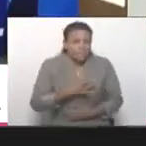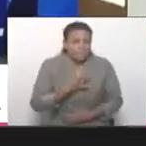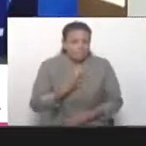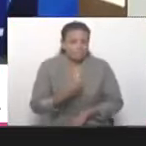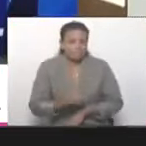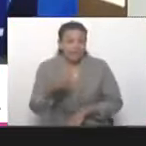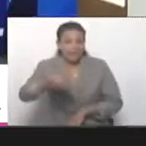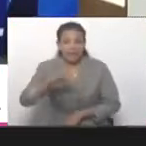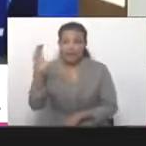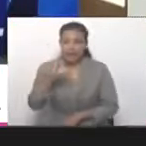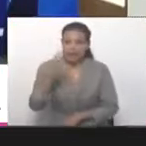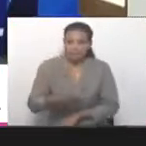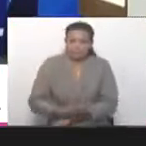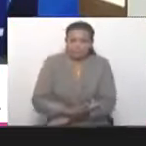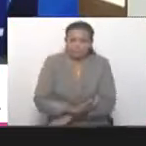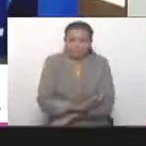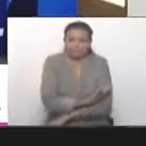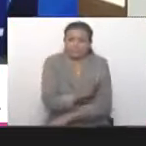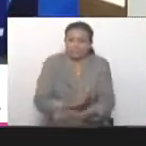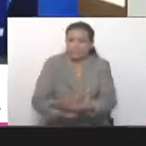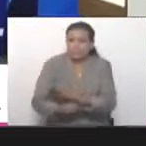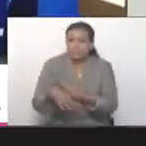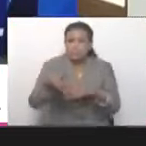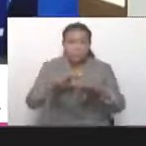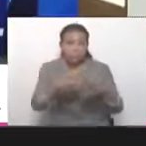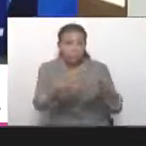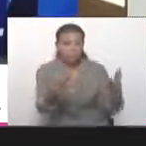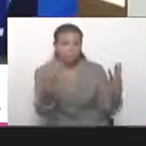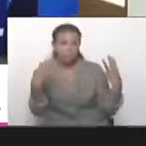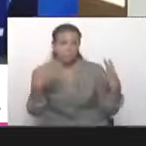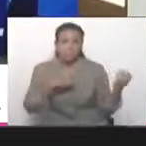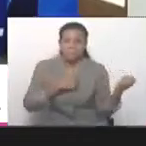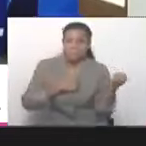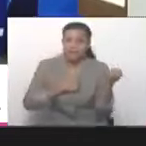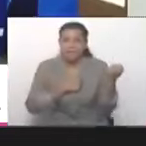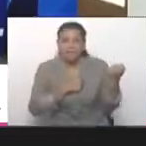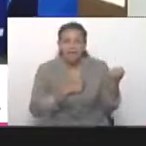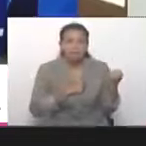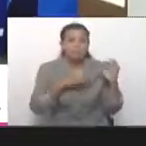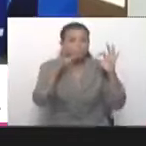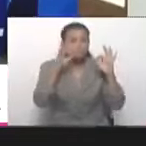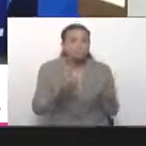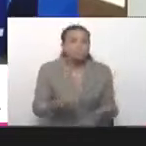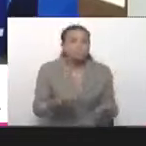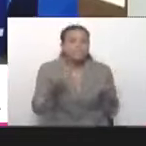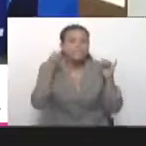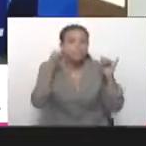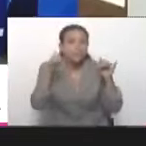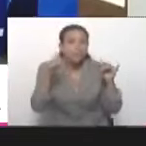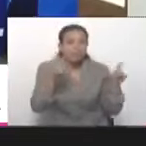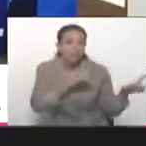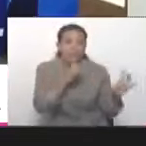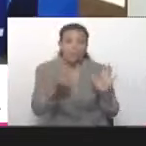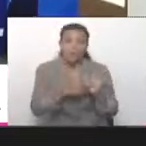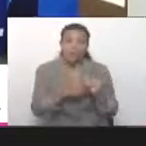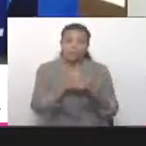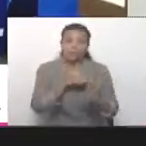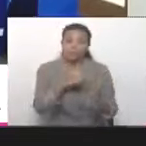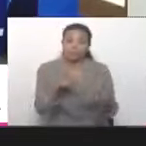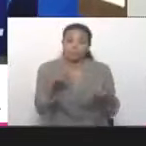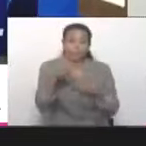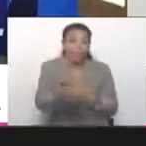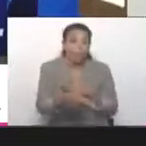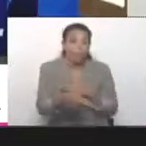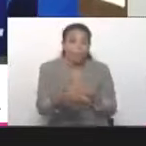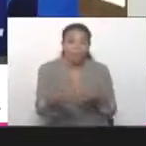siente una cosa que, bueno, aquí todo el mundo estaba bailando, pues. Sí, señor. Y si decreto el bochinche, se acaba el programa, porque